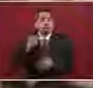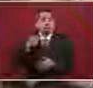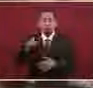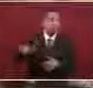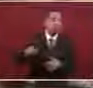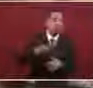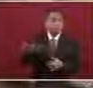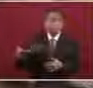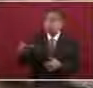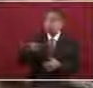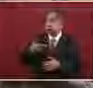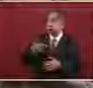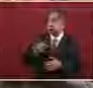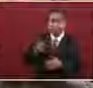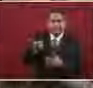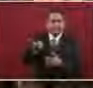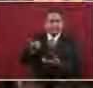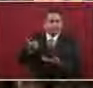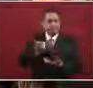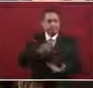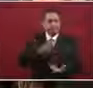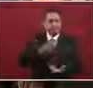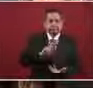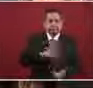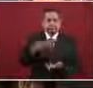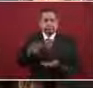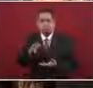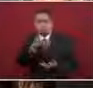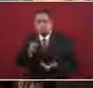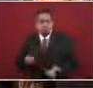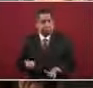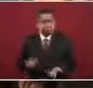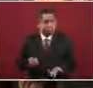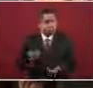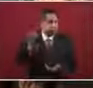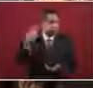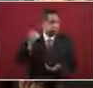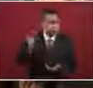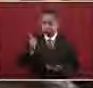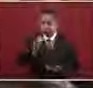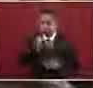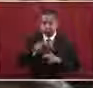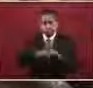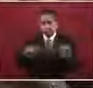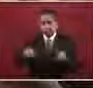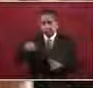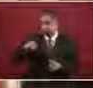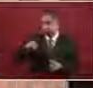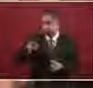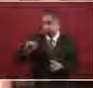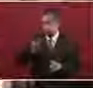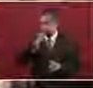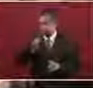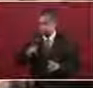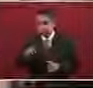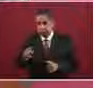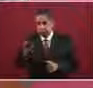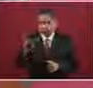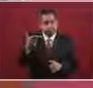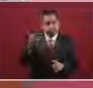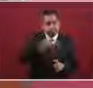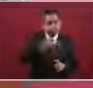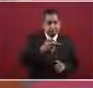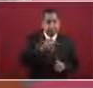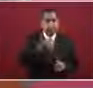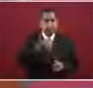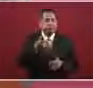de devolución de recursos. Hasta agosto dice que ningún partido, incluido Morena, ha pedido regresar los recursos, de